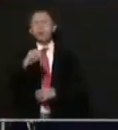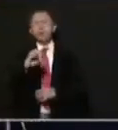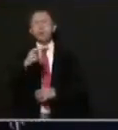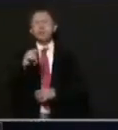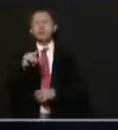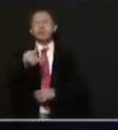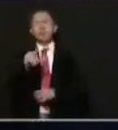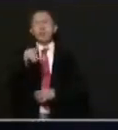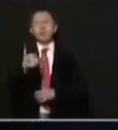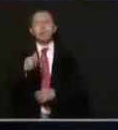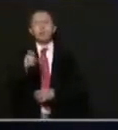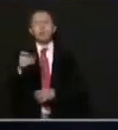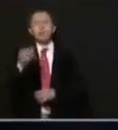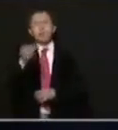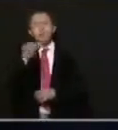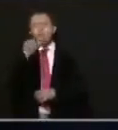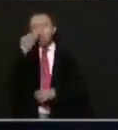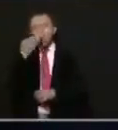la puesta de flores.